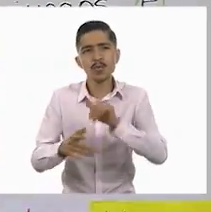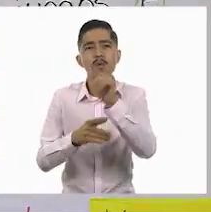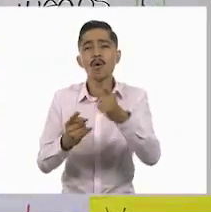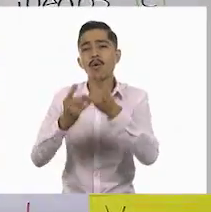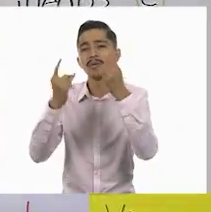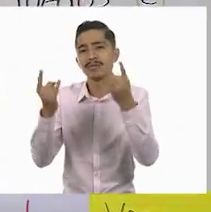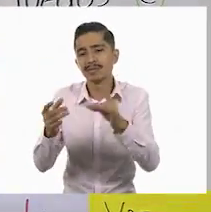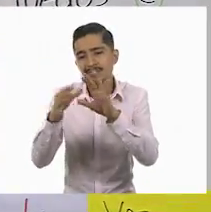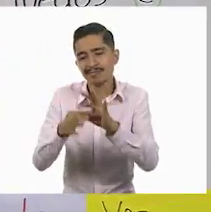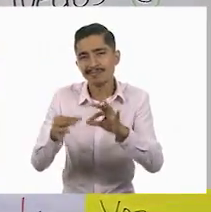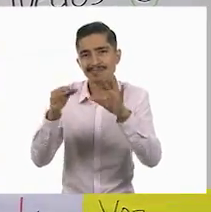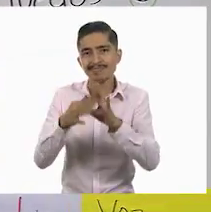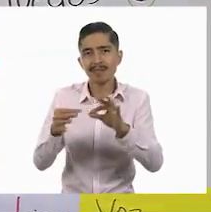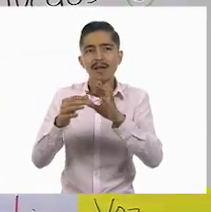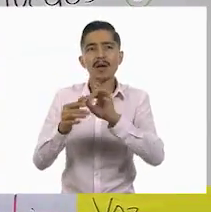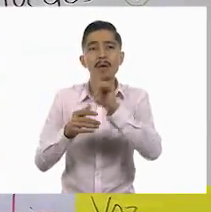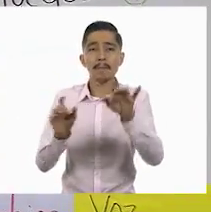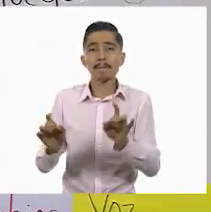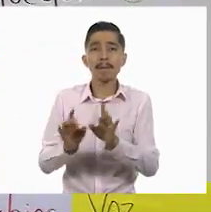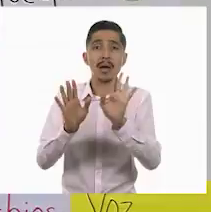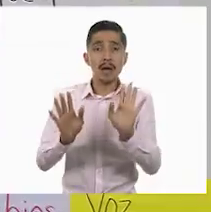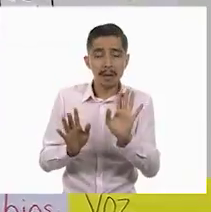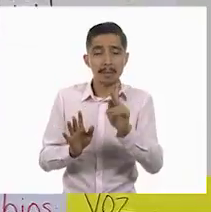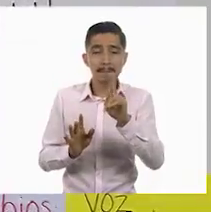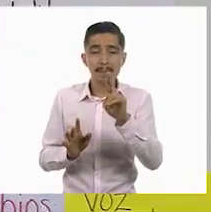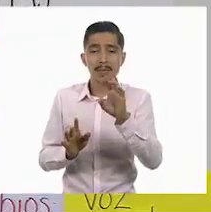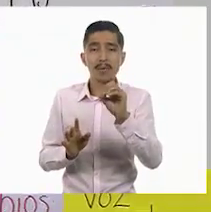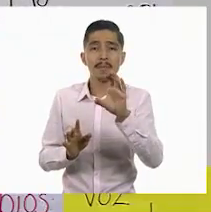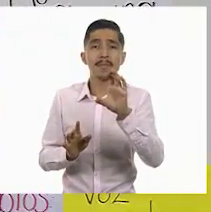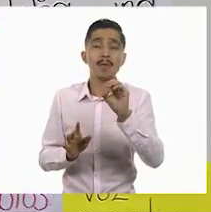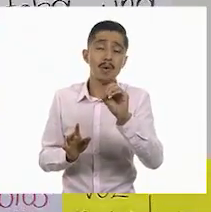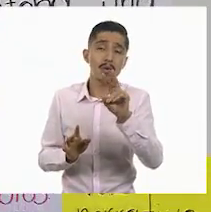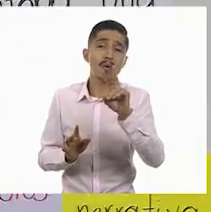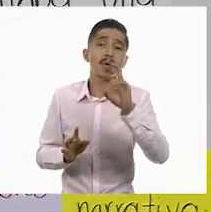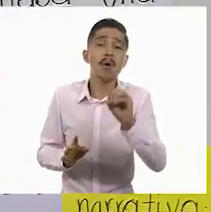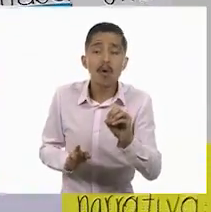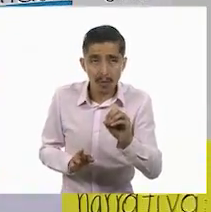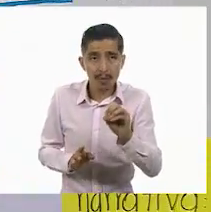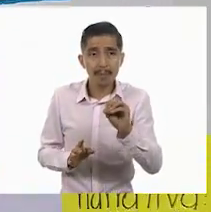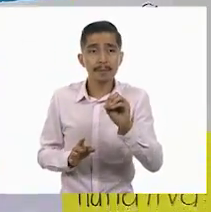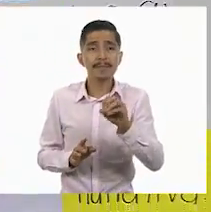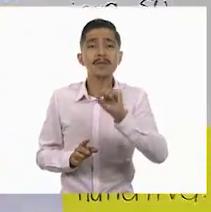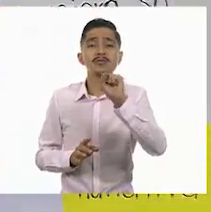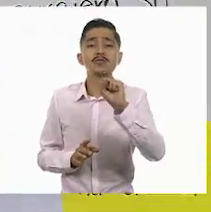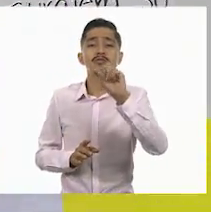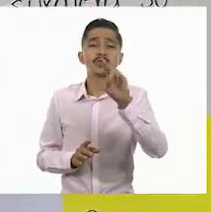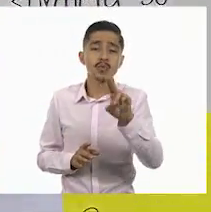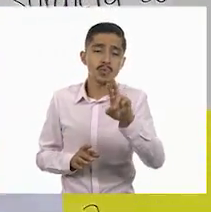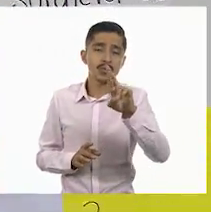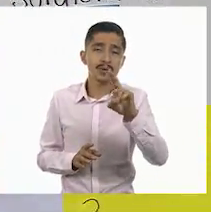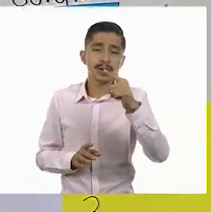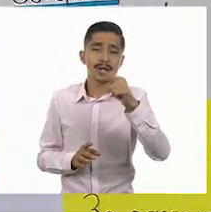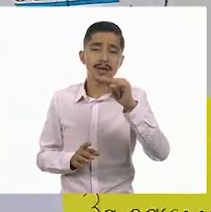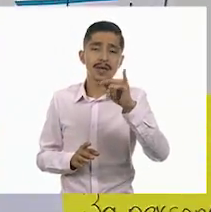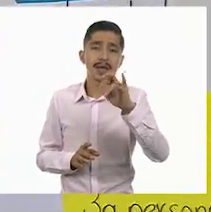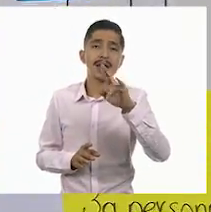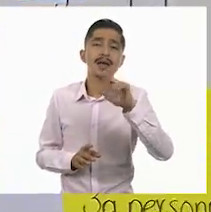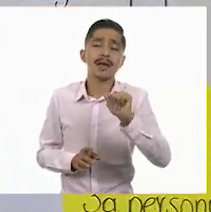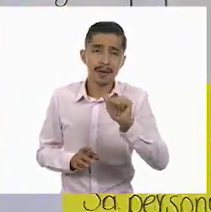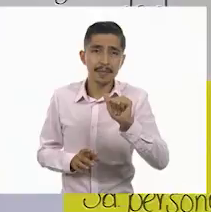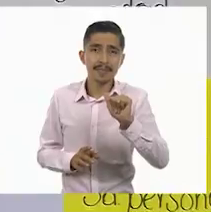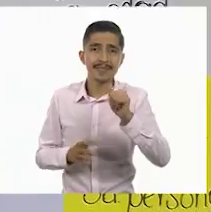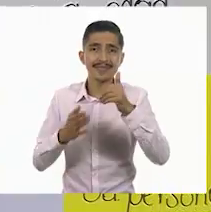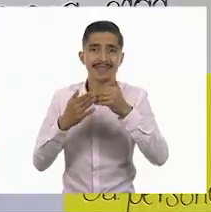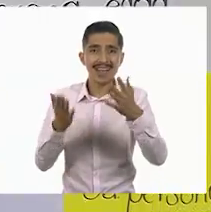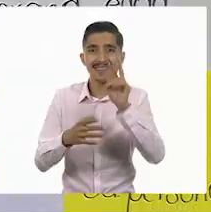contaba, provocó y finalmente surgiera. Todos estos verbos aquí los tenemos ya